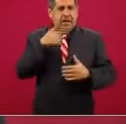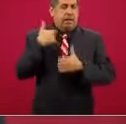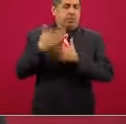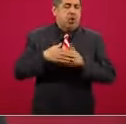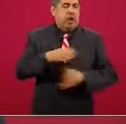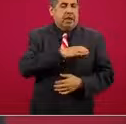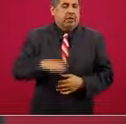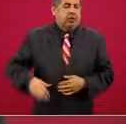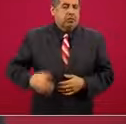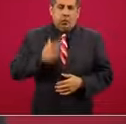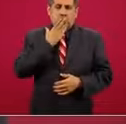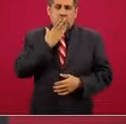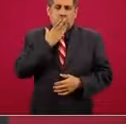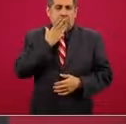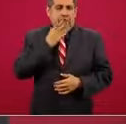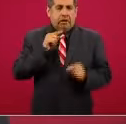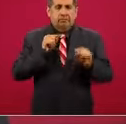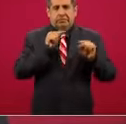para